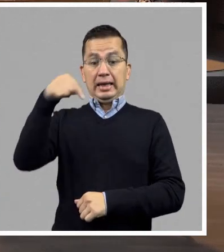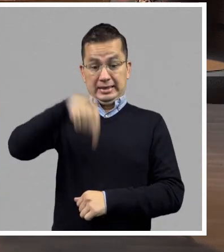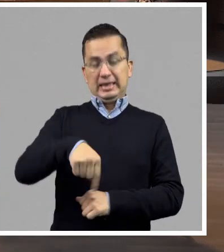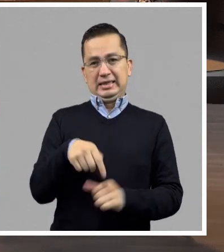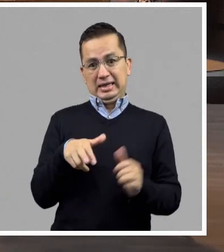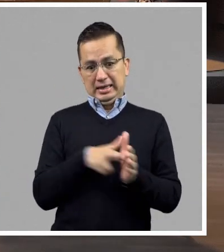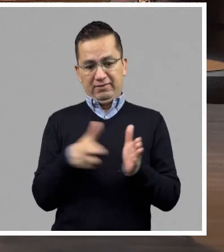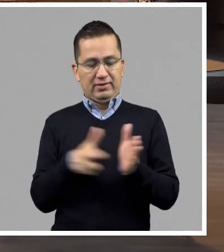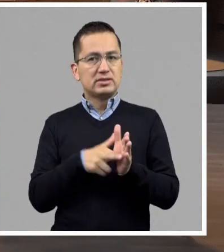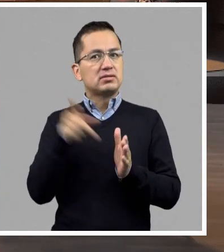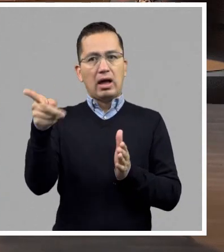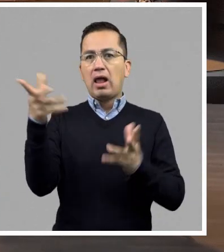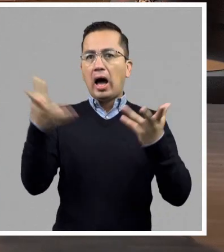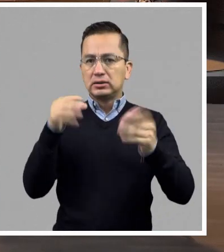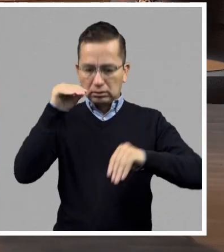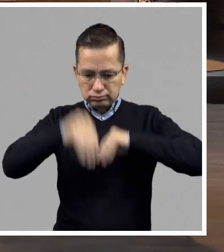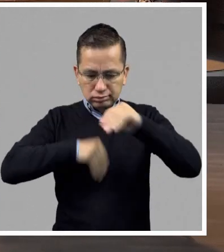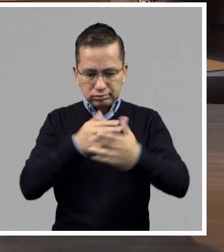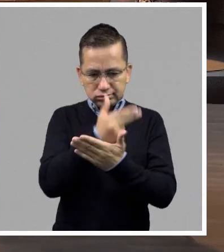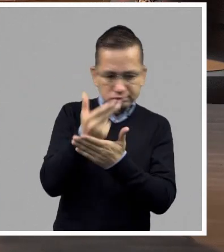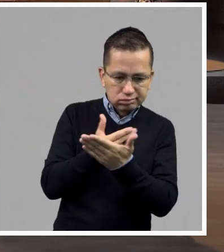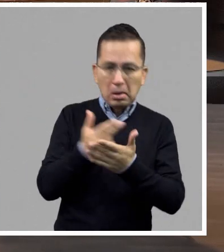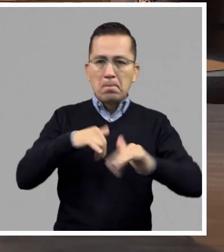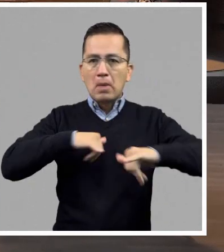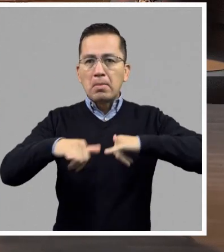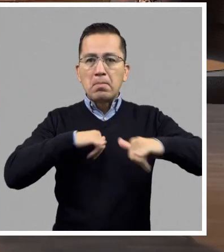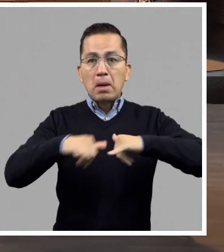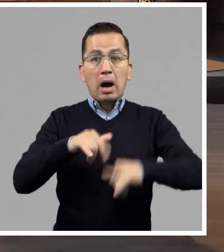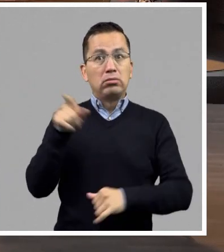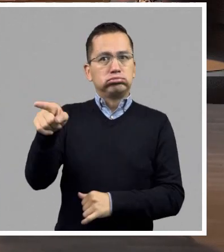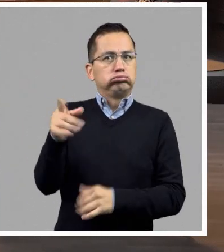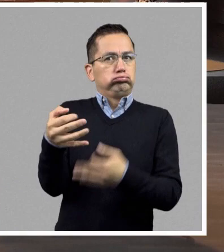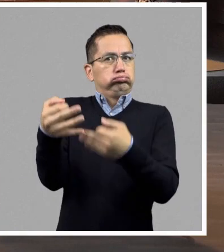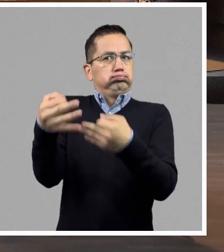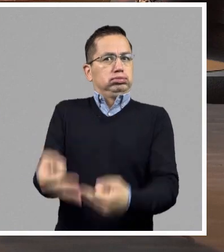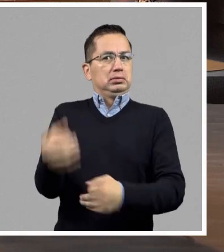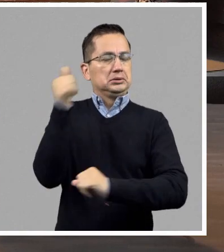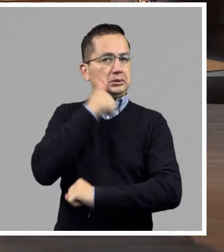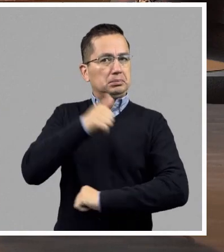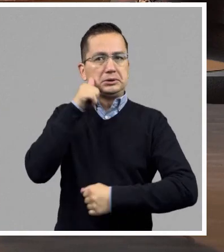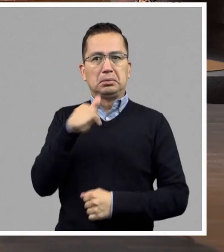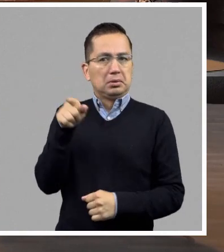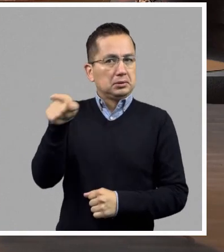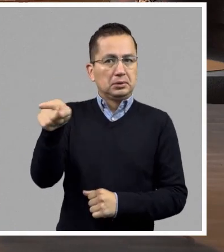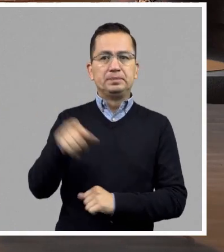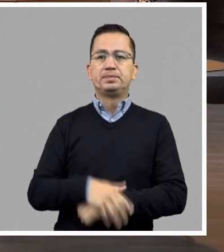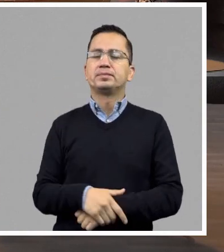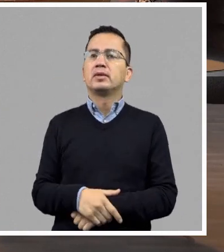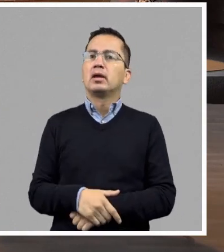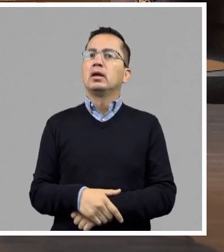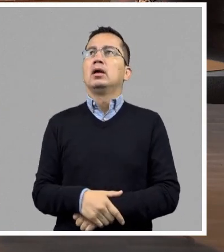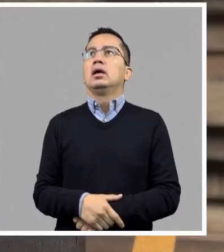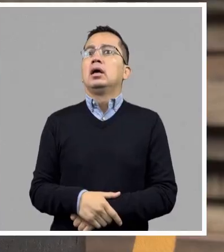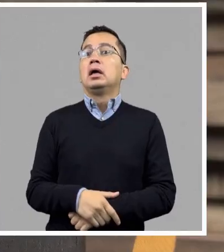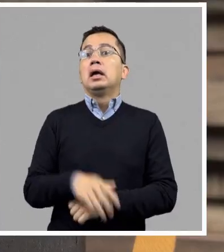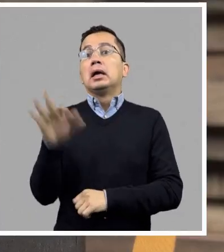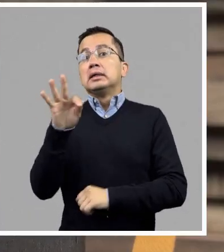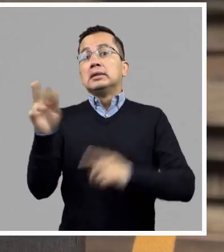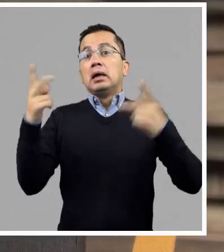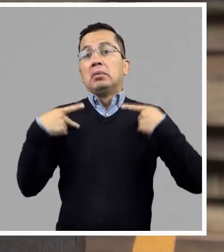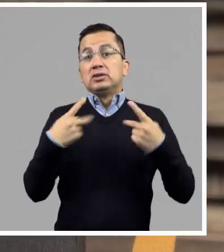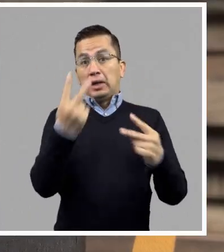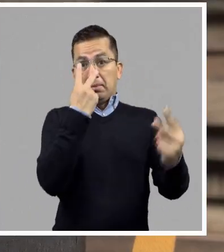revista has hecho muchos mapas para nosotros eso ha quedado ocurriendo Sí yo creo que los los que ven Este programa